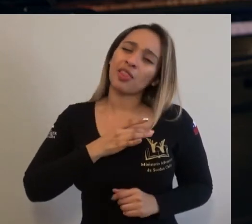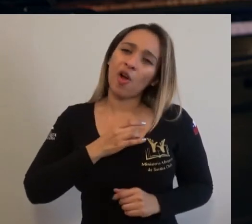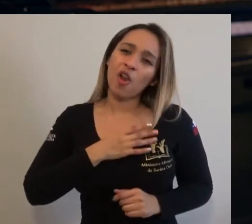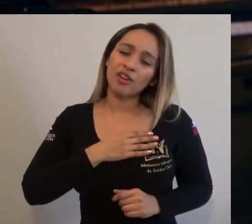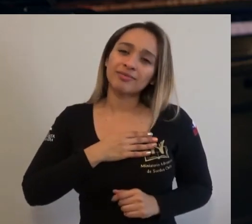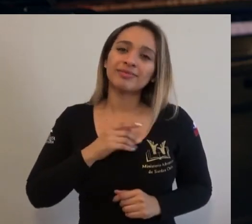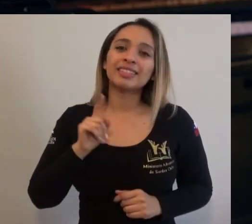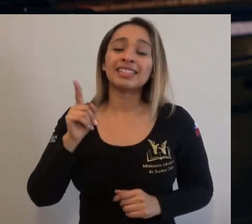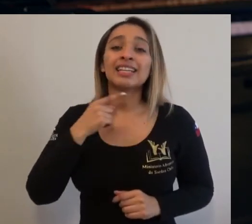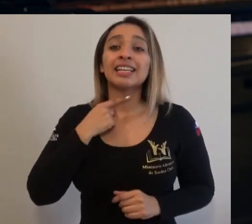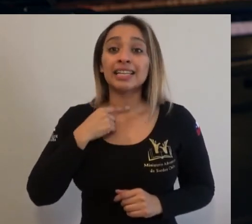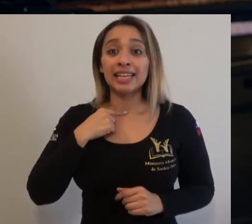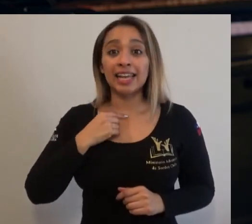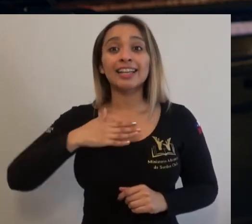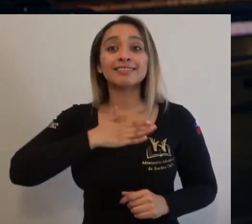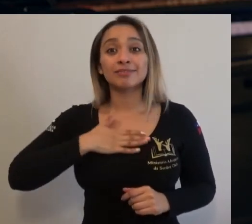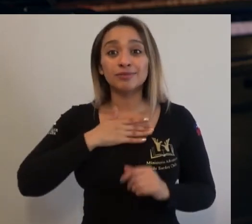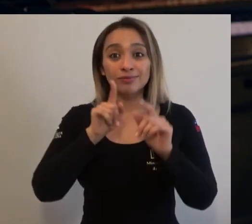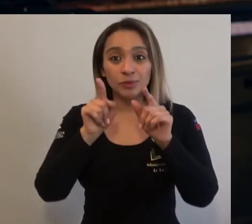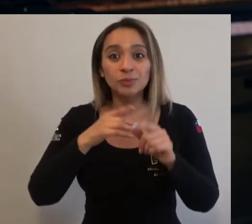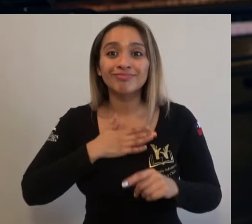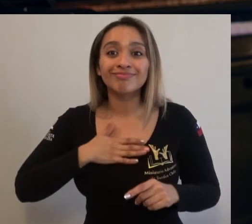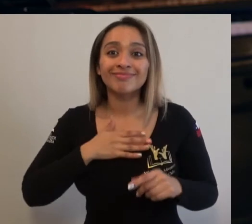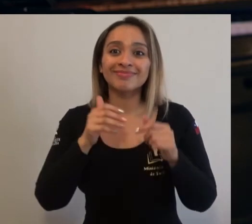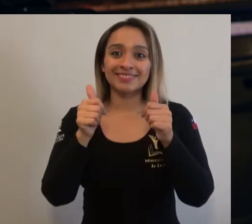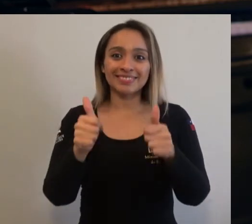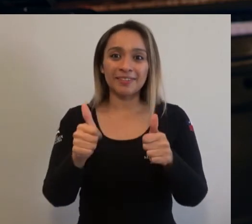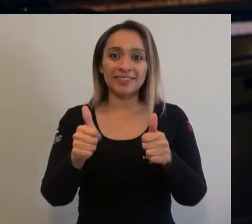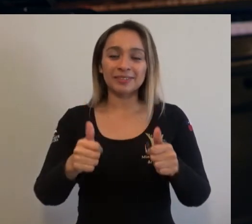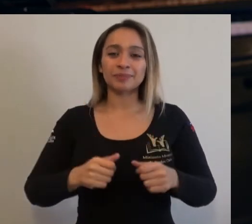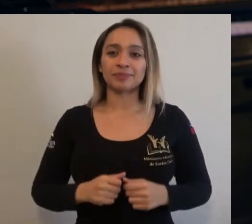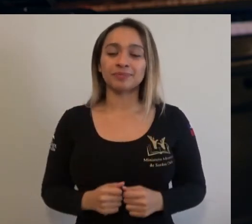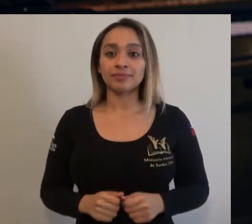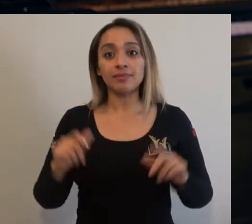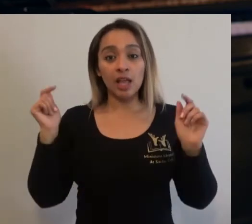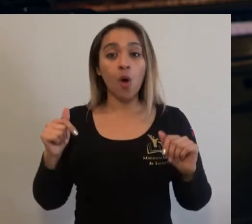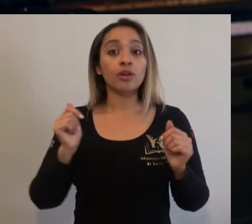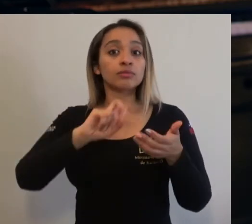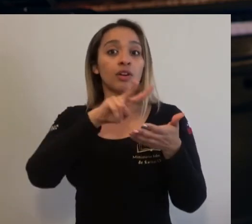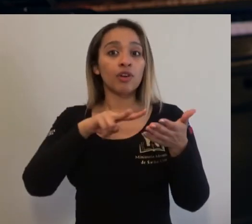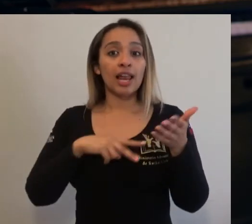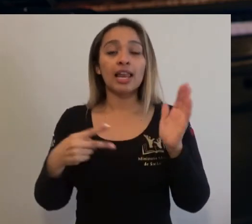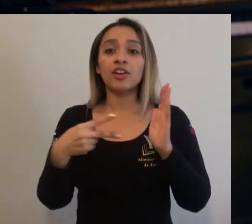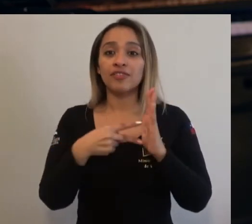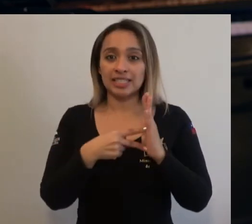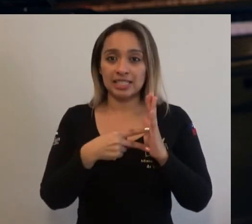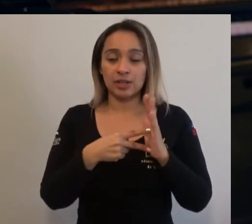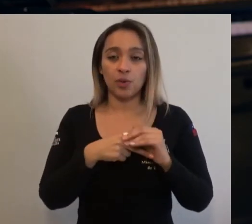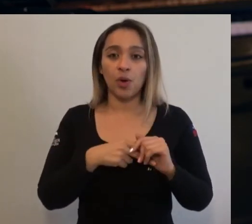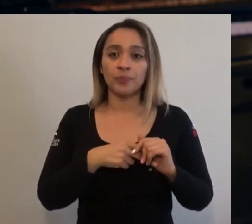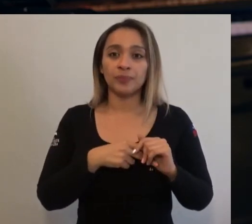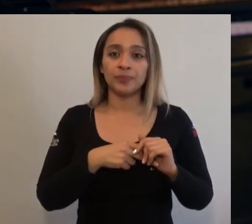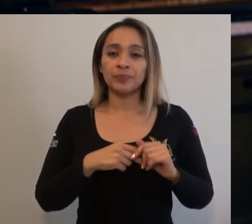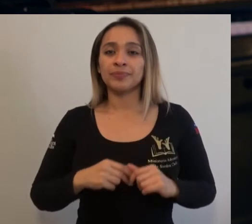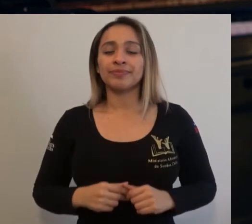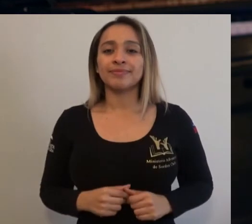Entonces Él quiere que nosotros nos podamos sentir bien. Y ahora mismo quiero leerles un versículo que se